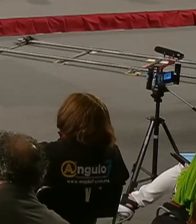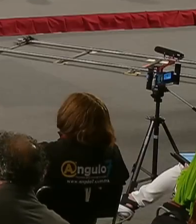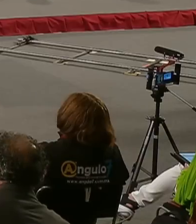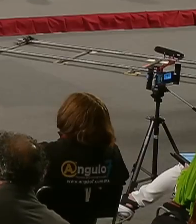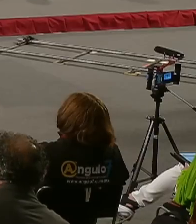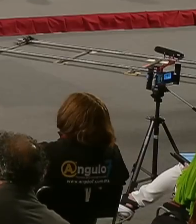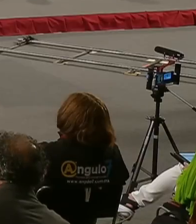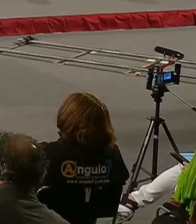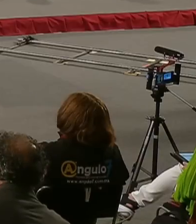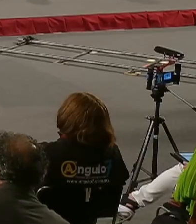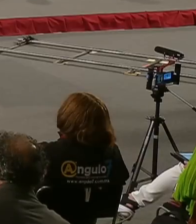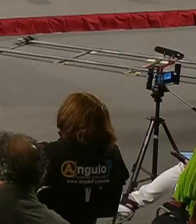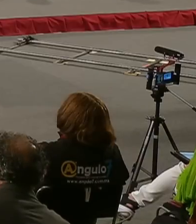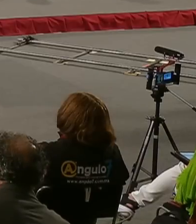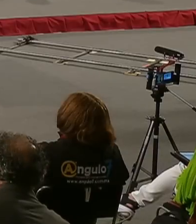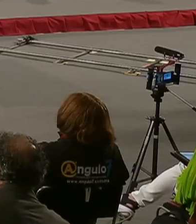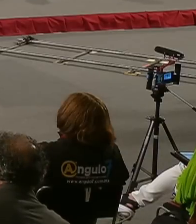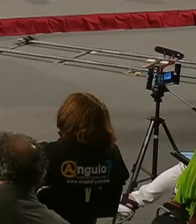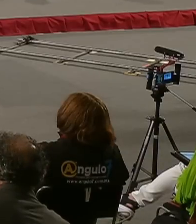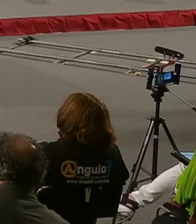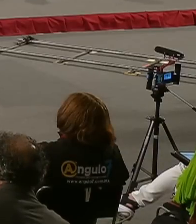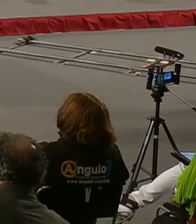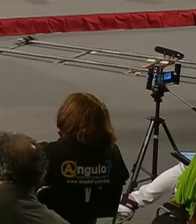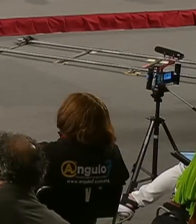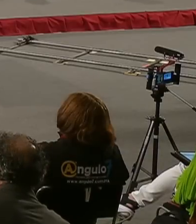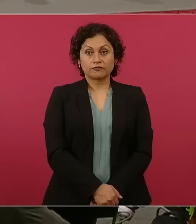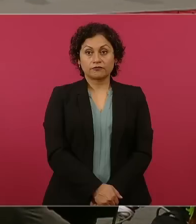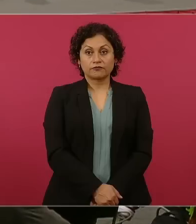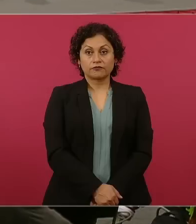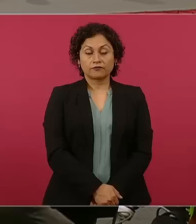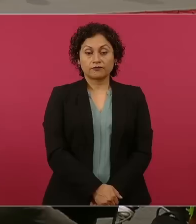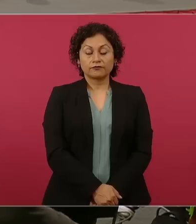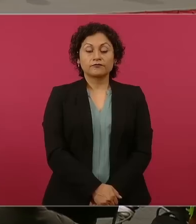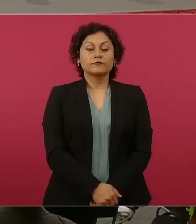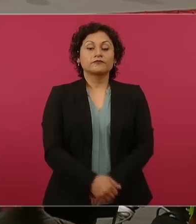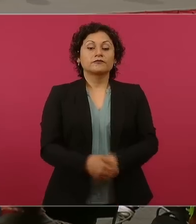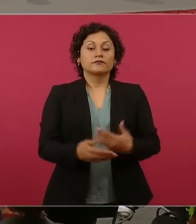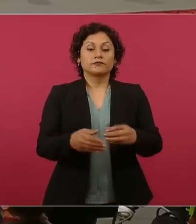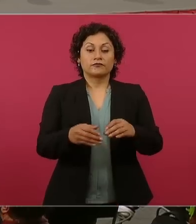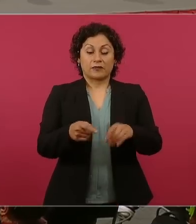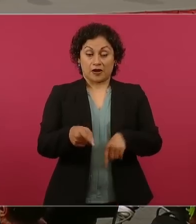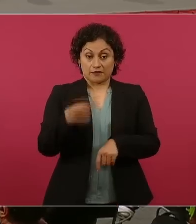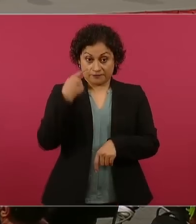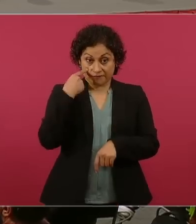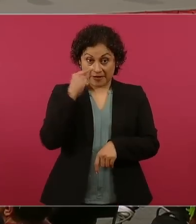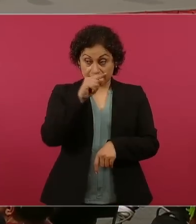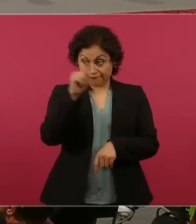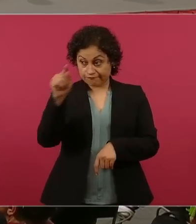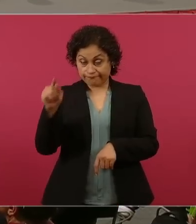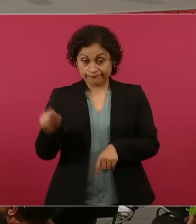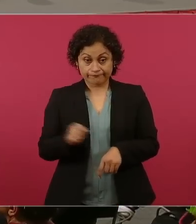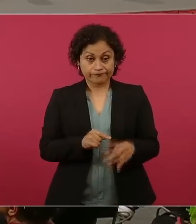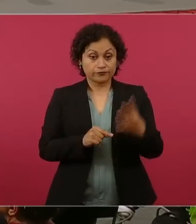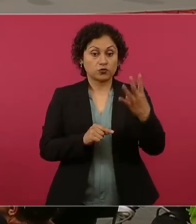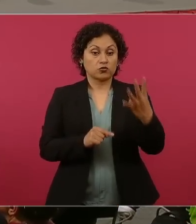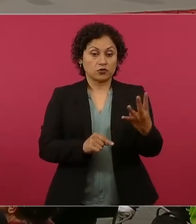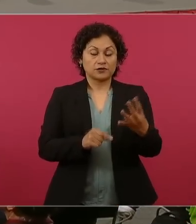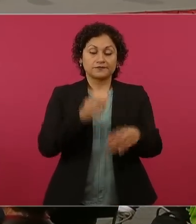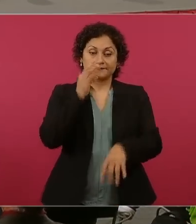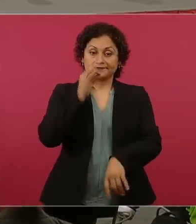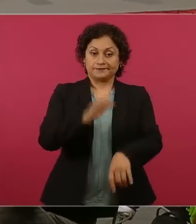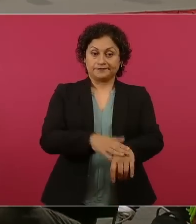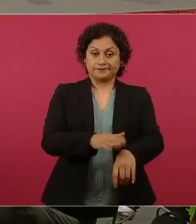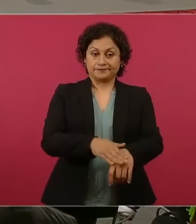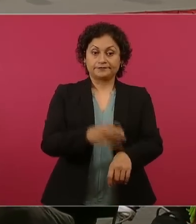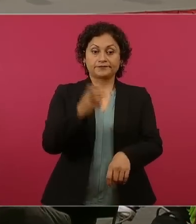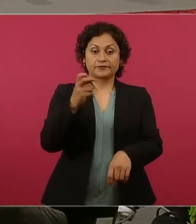tercer frente que es una distancia de 5.3 kilómetros de canal entubado. Aquí cabe mencionar que todo este es un distrito de